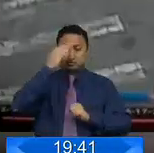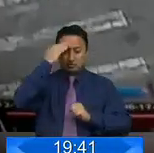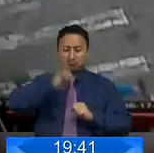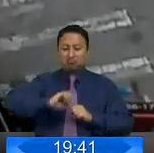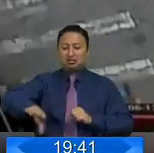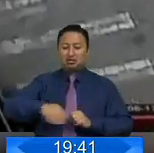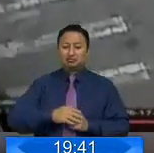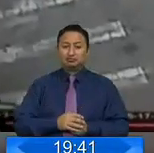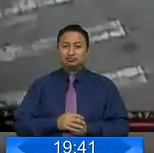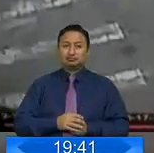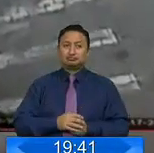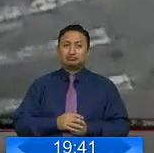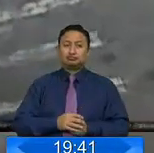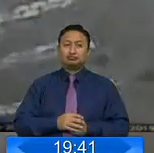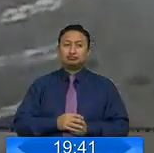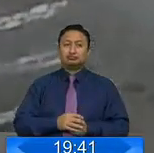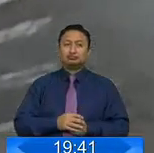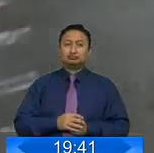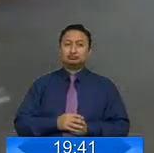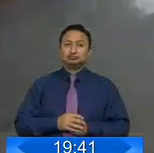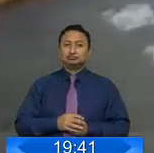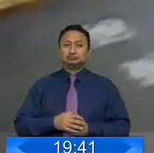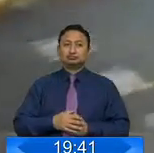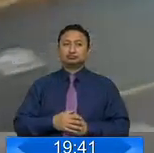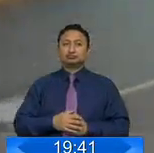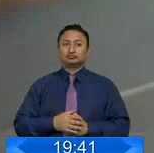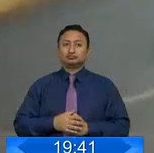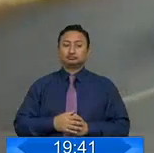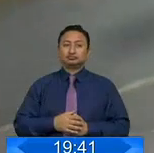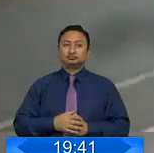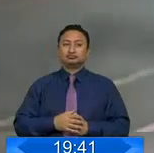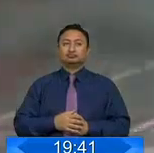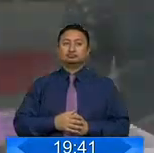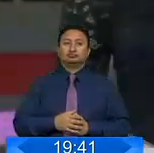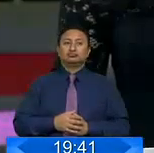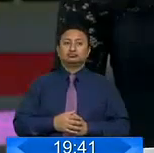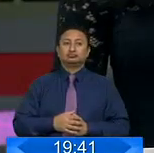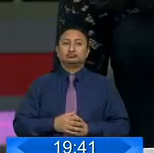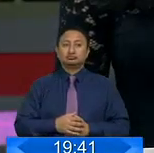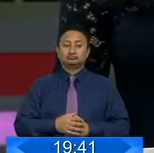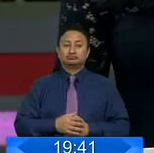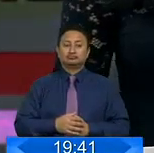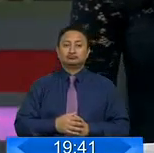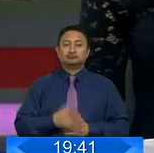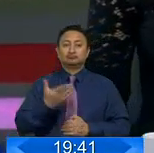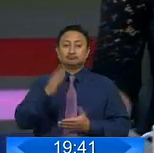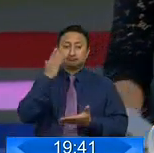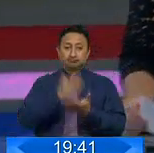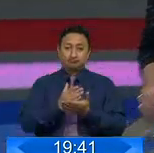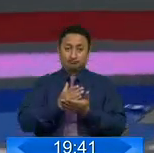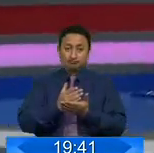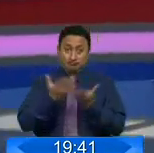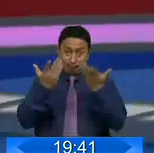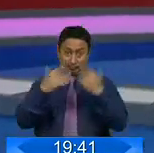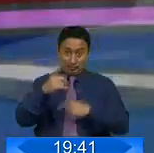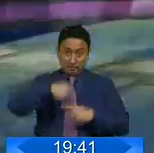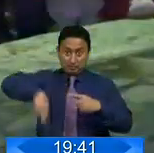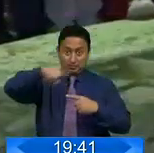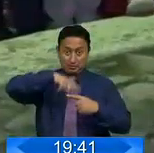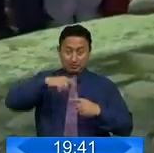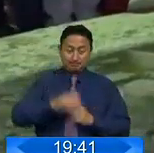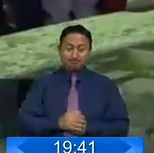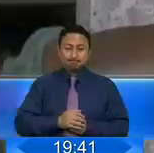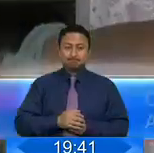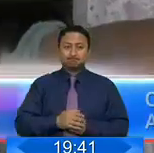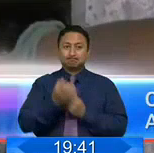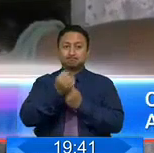y no dejar huellas. En Quito informó Iván Casamen. Tras una nueva pausa comercial, amigos televidentes, les